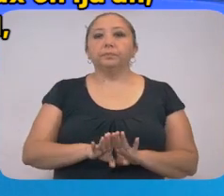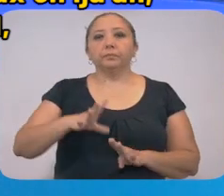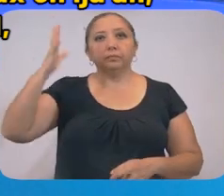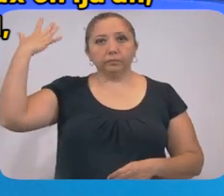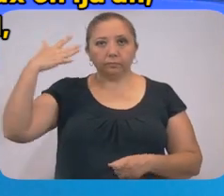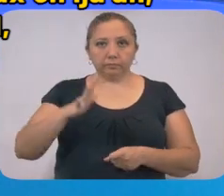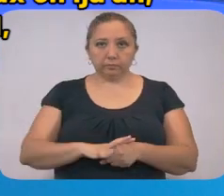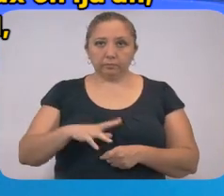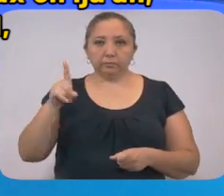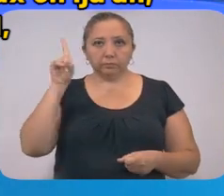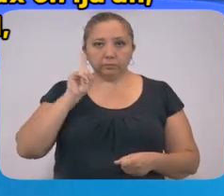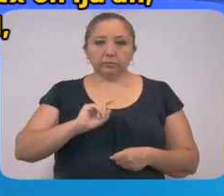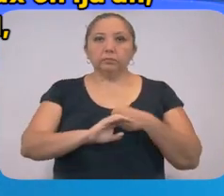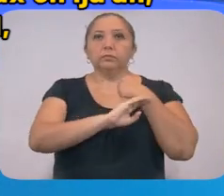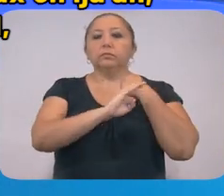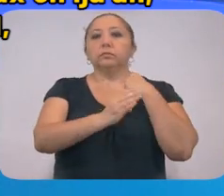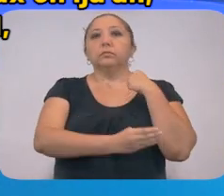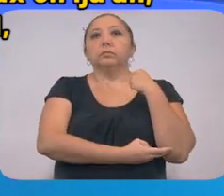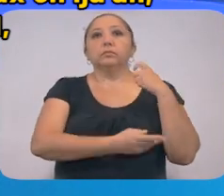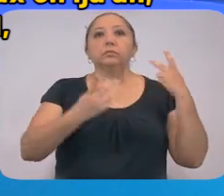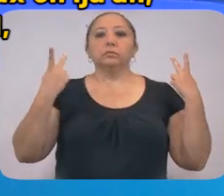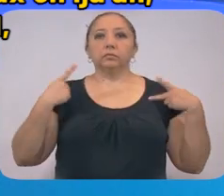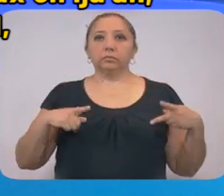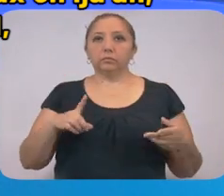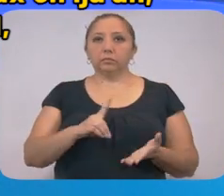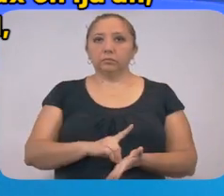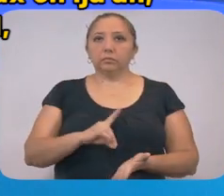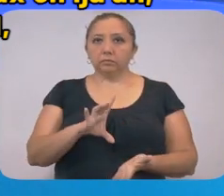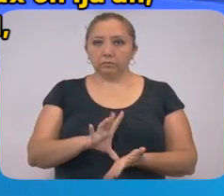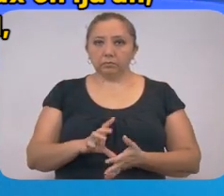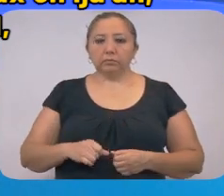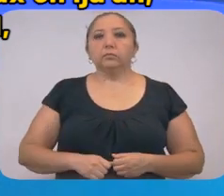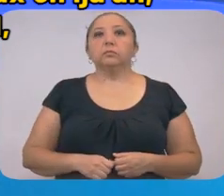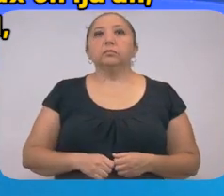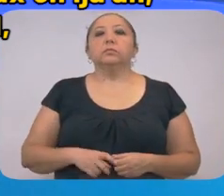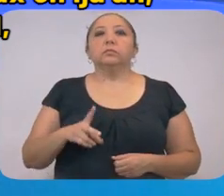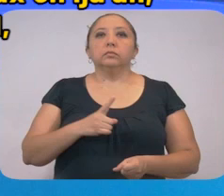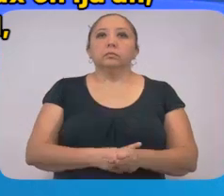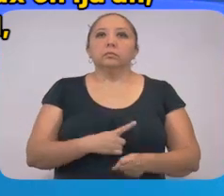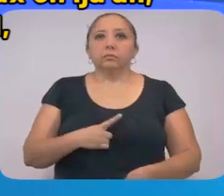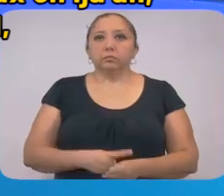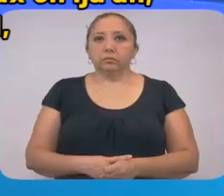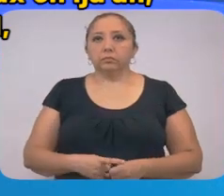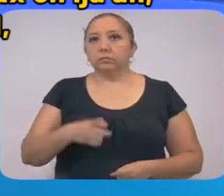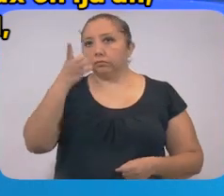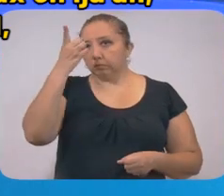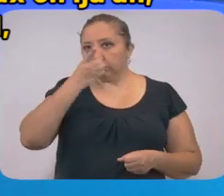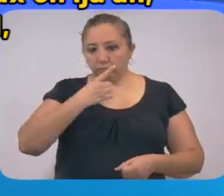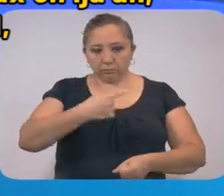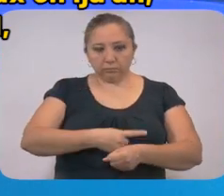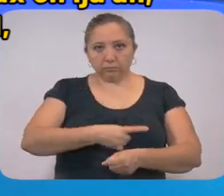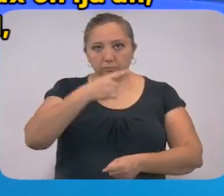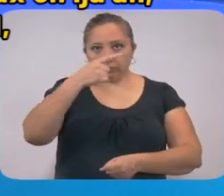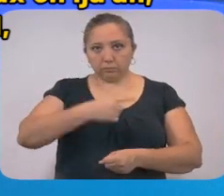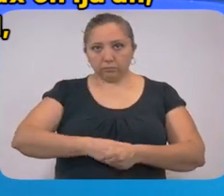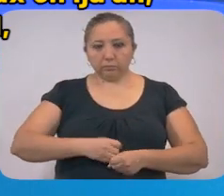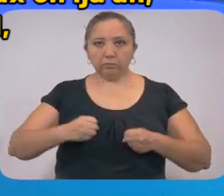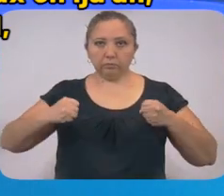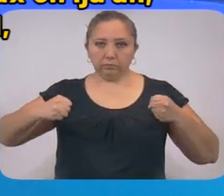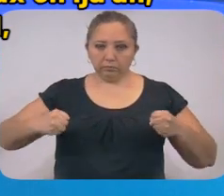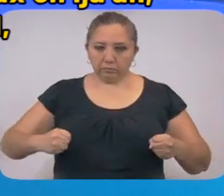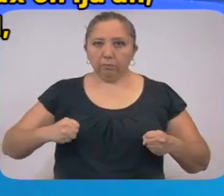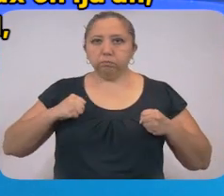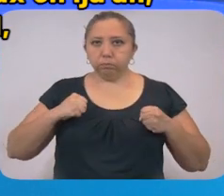adultos mayores, mujeres embarazadas, personas con discapacidad, personas con padecimientos como diabetes, hipertensión,